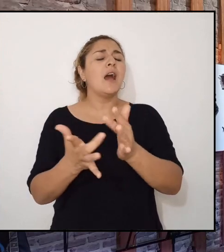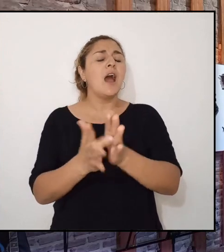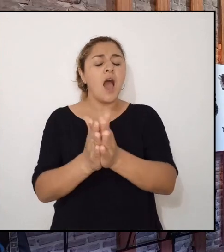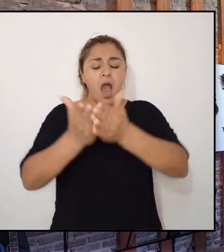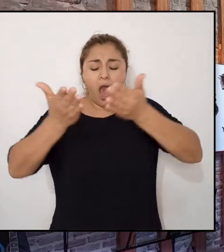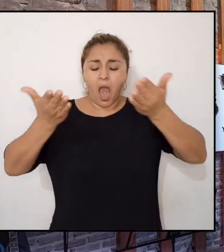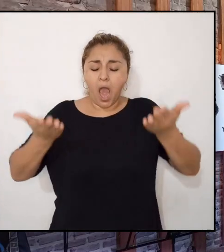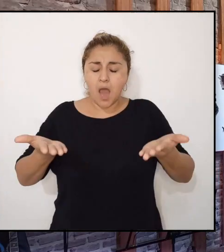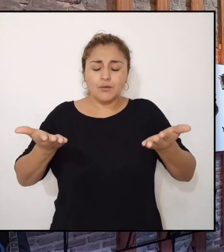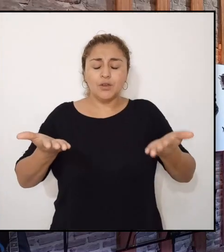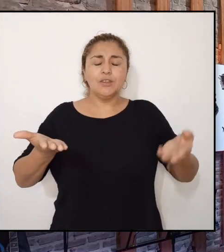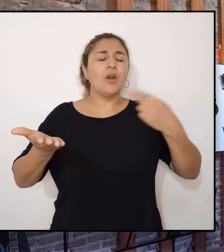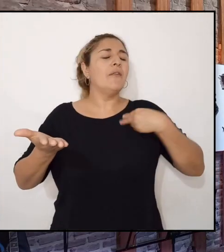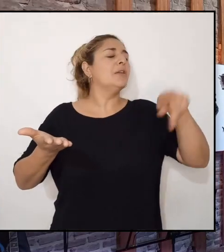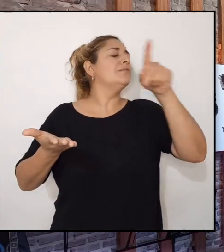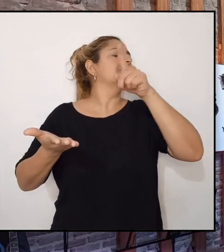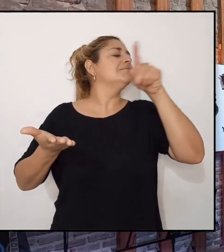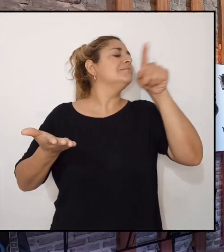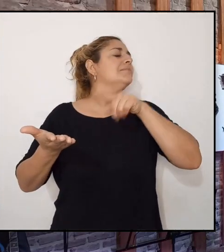¡Me voy al infierno!